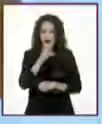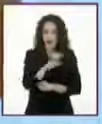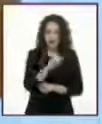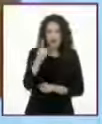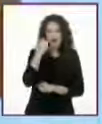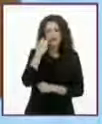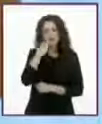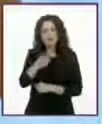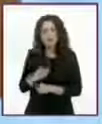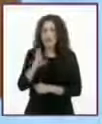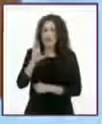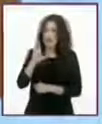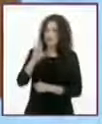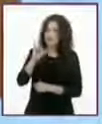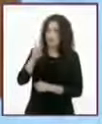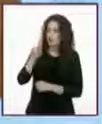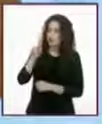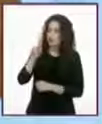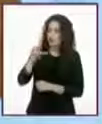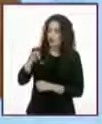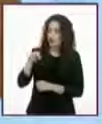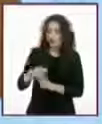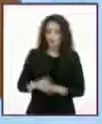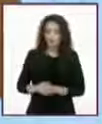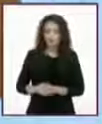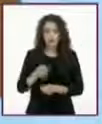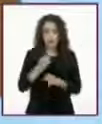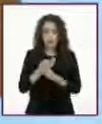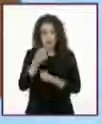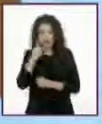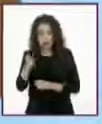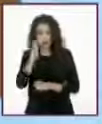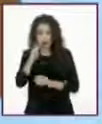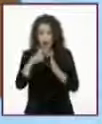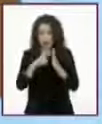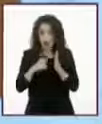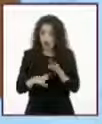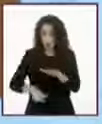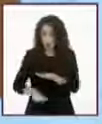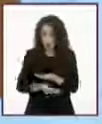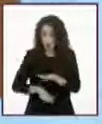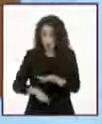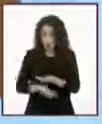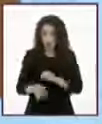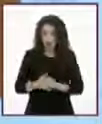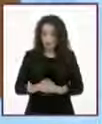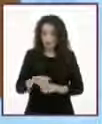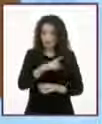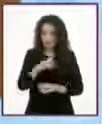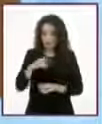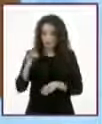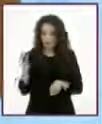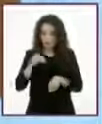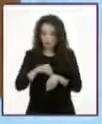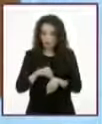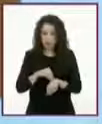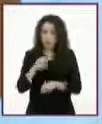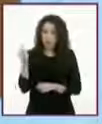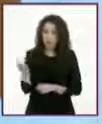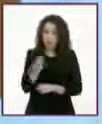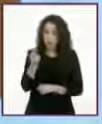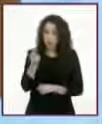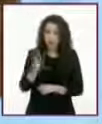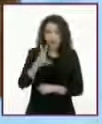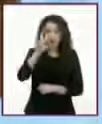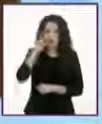Referente a la redacción, toma en cuenta las siguientes reglas básicas. Referirse de usted y no de tú. Por ejemplo, es recomendable